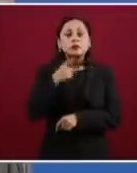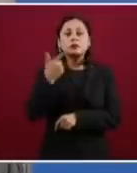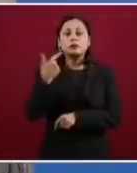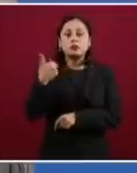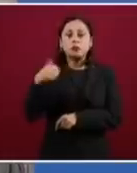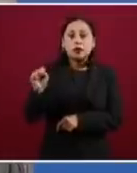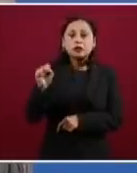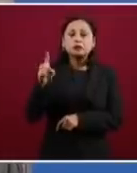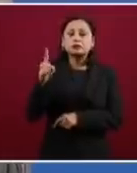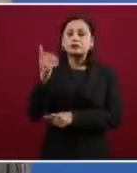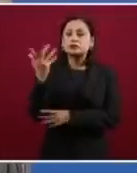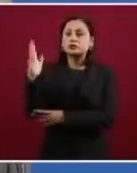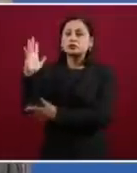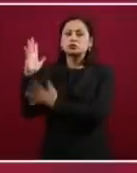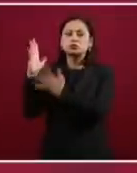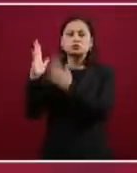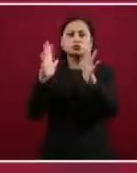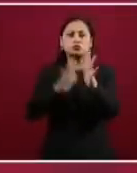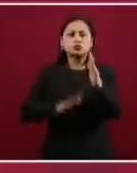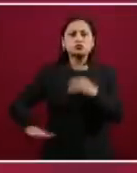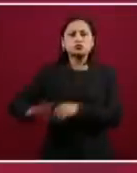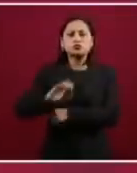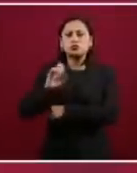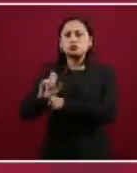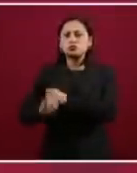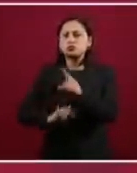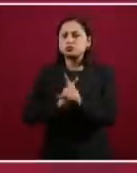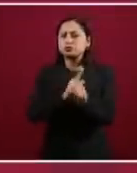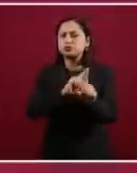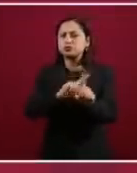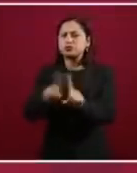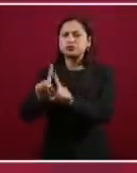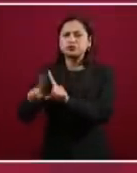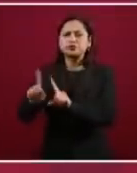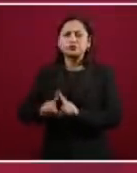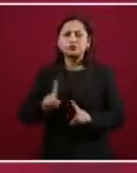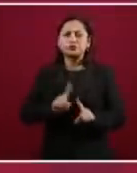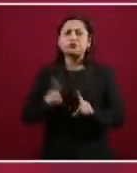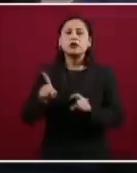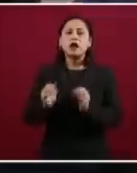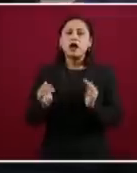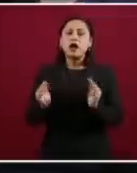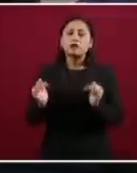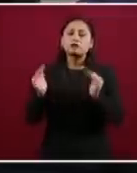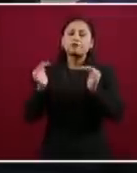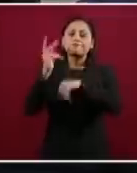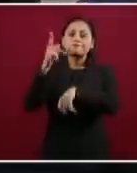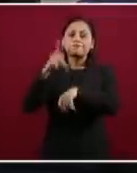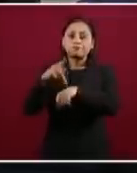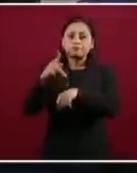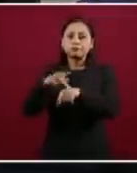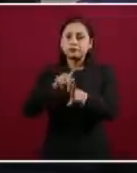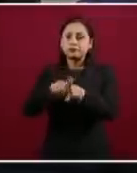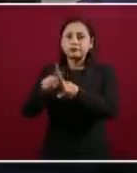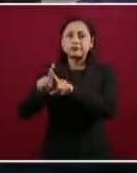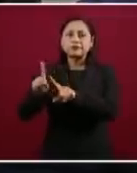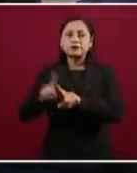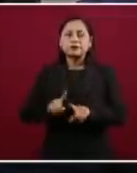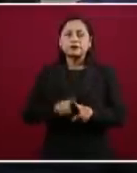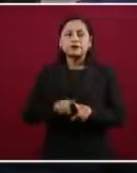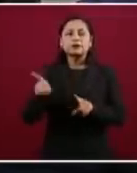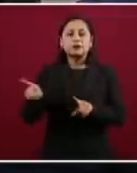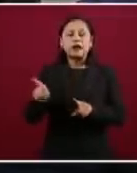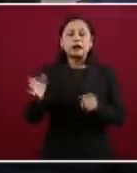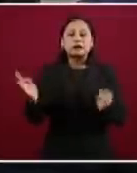están las selvas, las zonas arqueológicas por donde va a